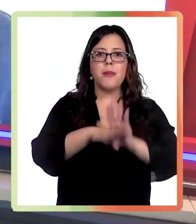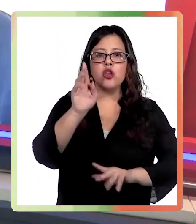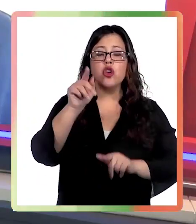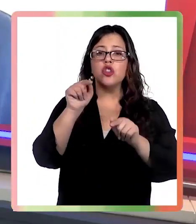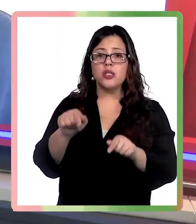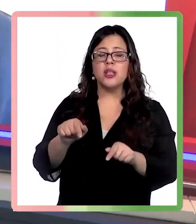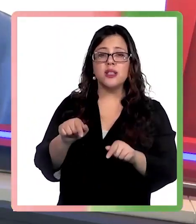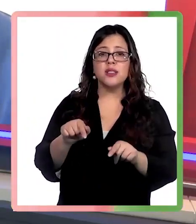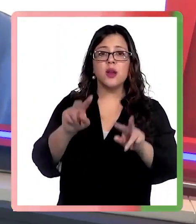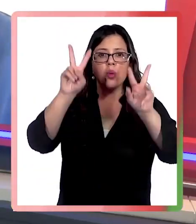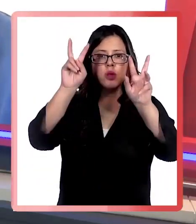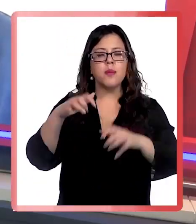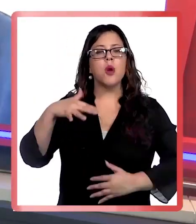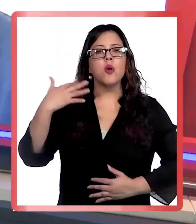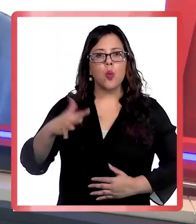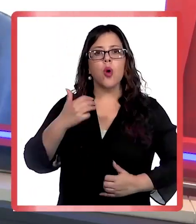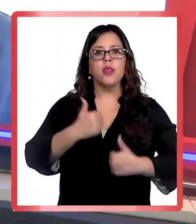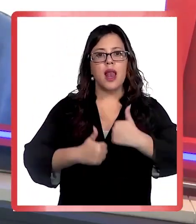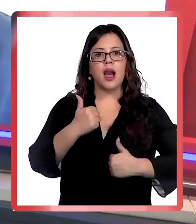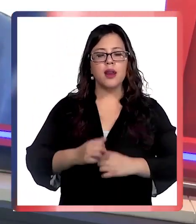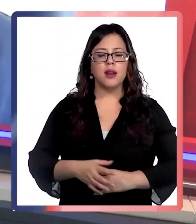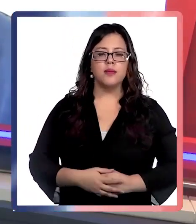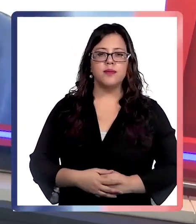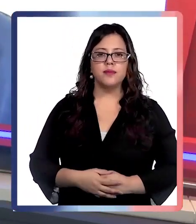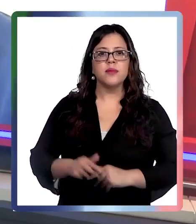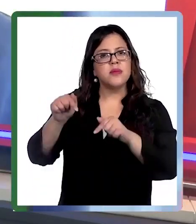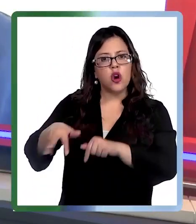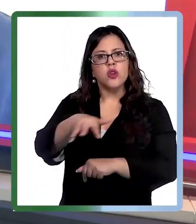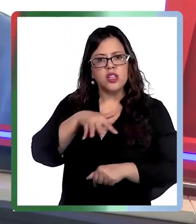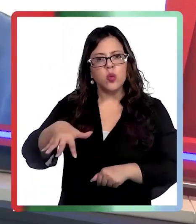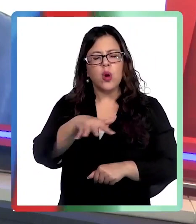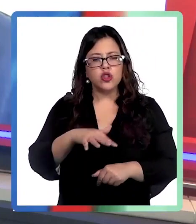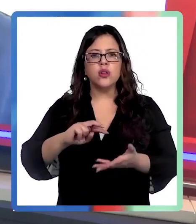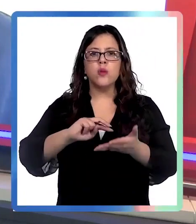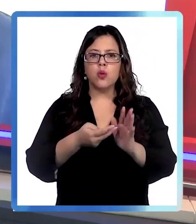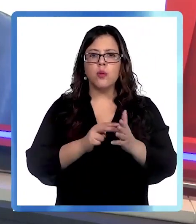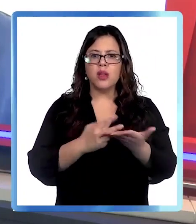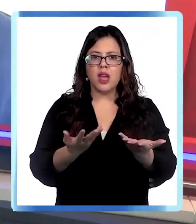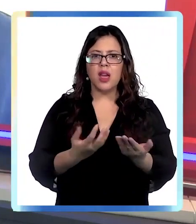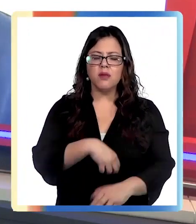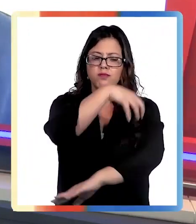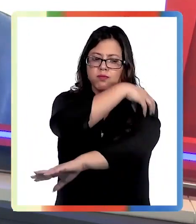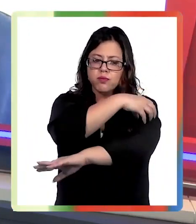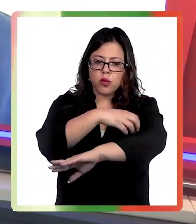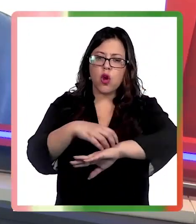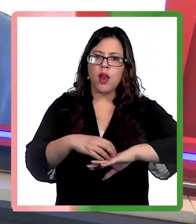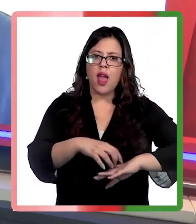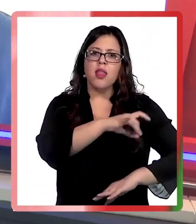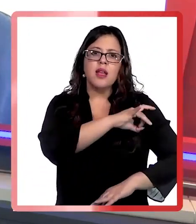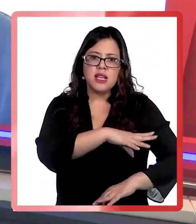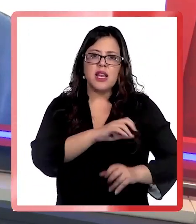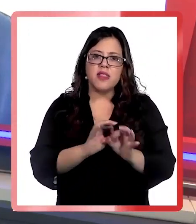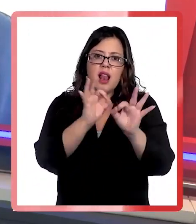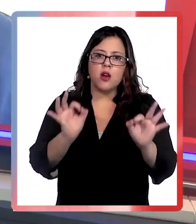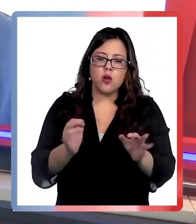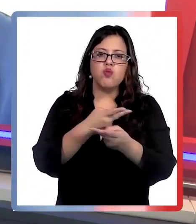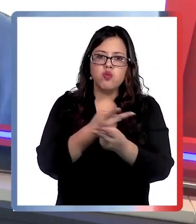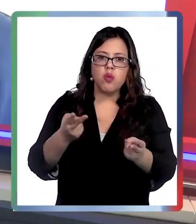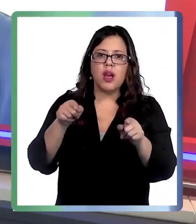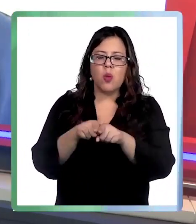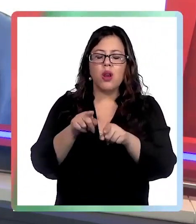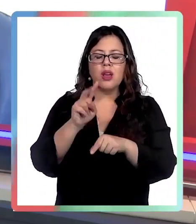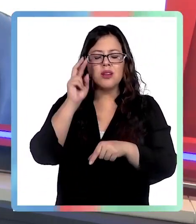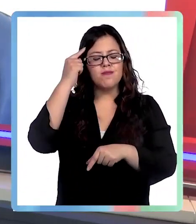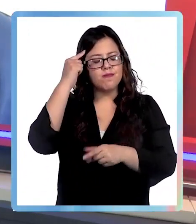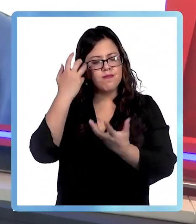Estamos viviendo un momento de crisis en varios puntos del país en la educación pública puntualmente, que nos hace un poco remecer y pensar qué cosas estamos haciendo